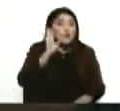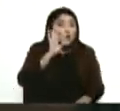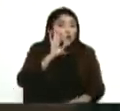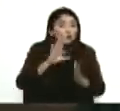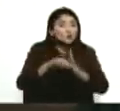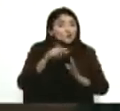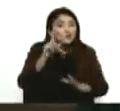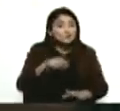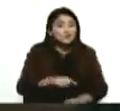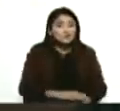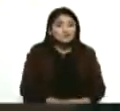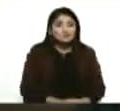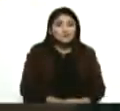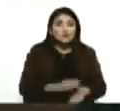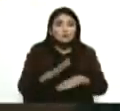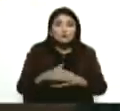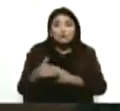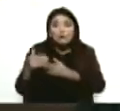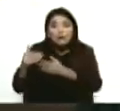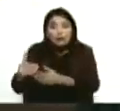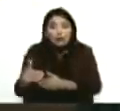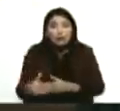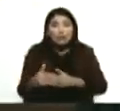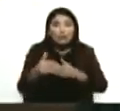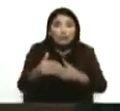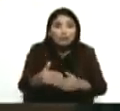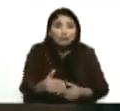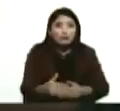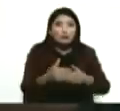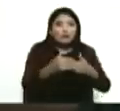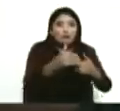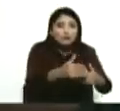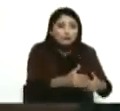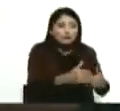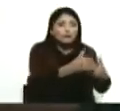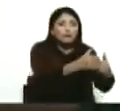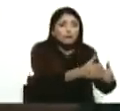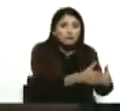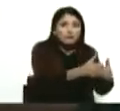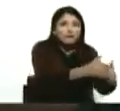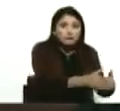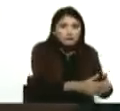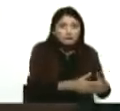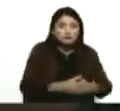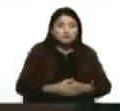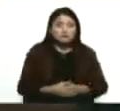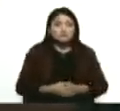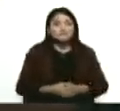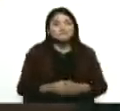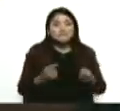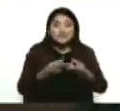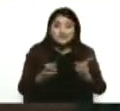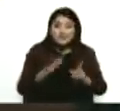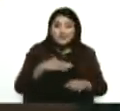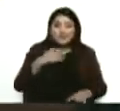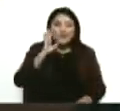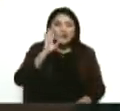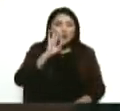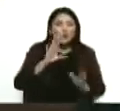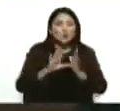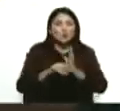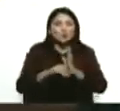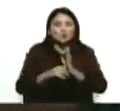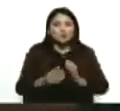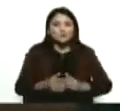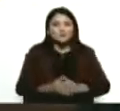tantas alcabalas para poder cumplir con un simple trámite, entonces eso da cabida a la posibilidad de algún